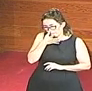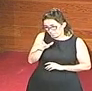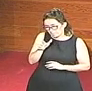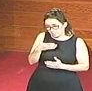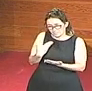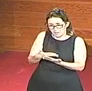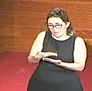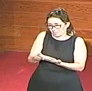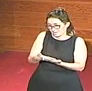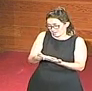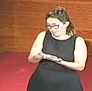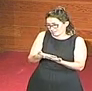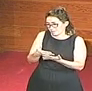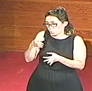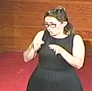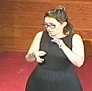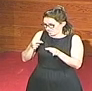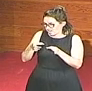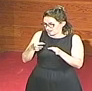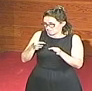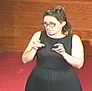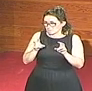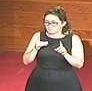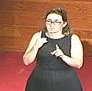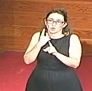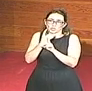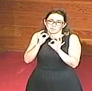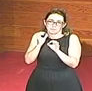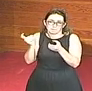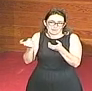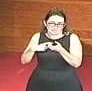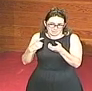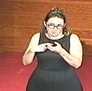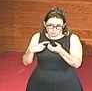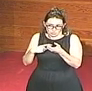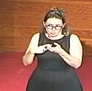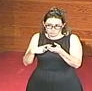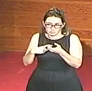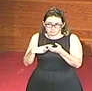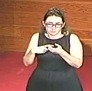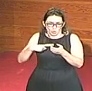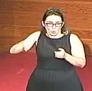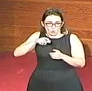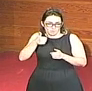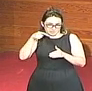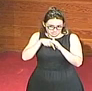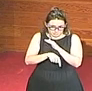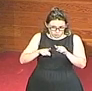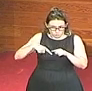llaman demandas contra la participación. Imaginaos, ya es muy representativo, ¿no? Te demandan por participar y